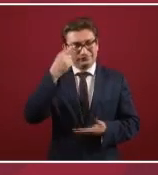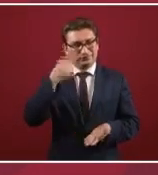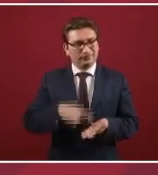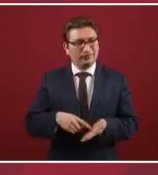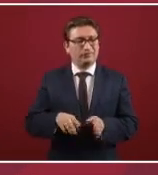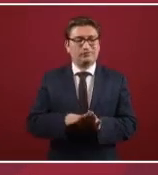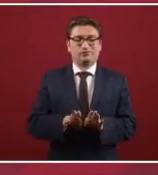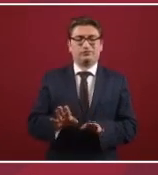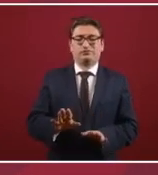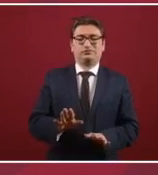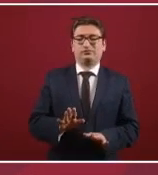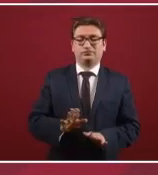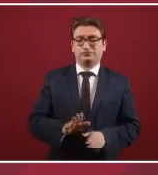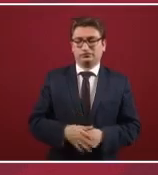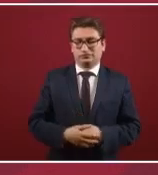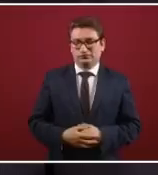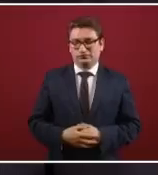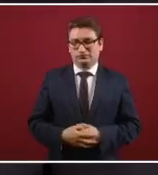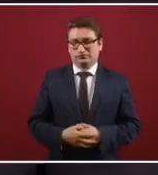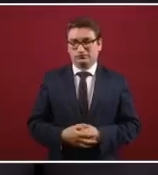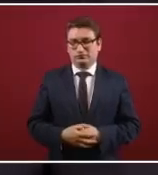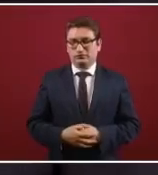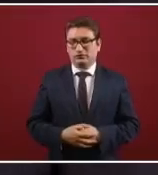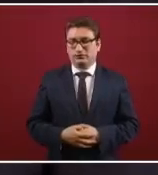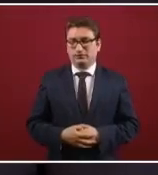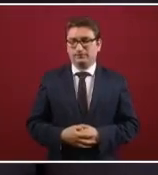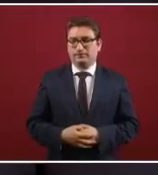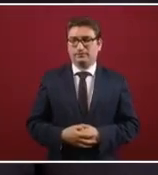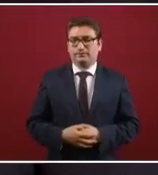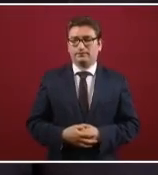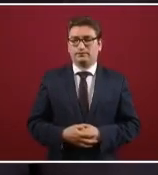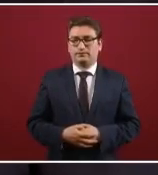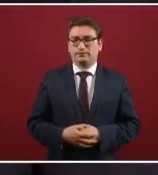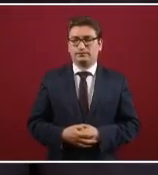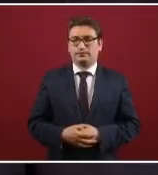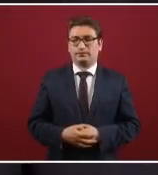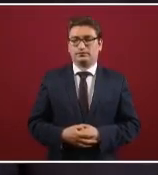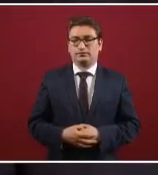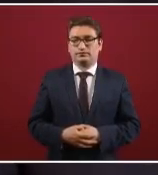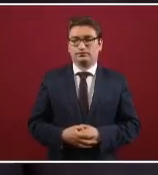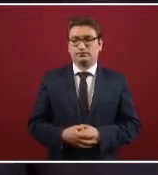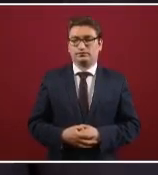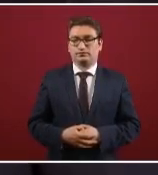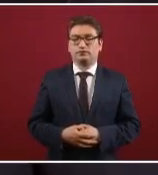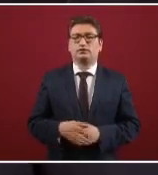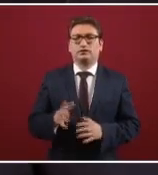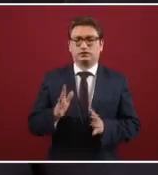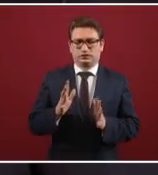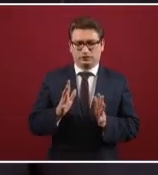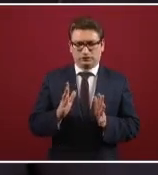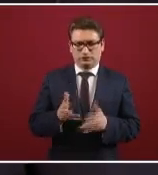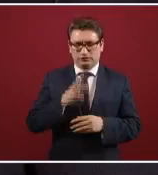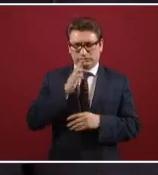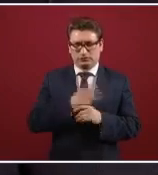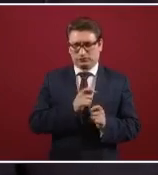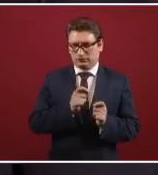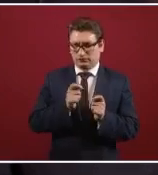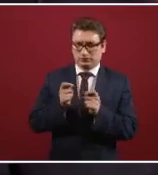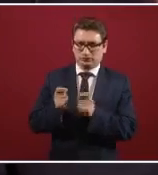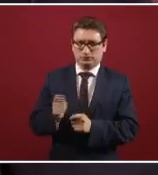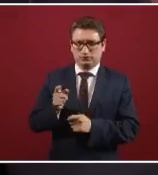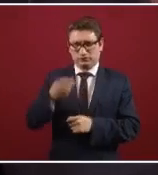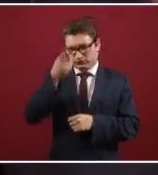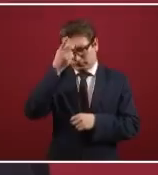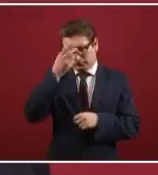no no no no este ya se nombró a un